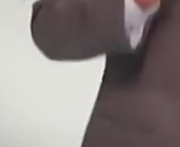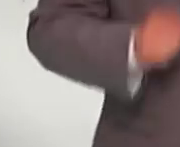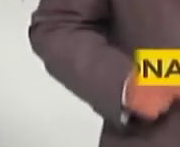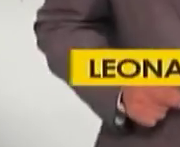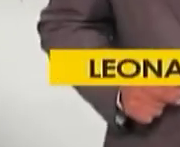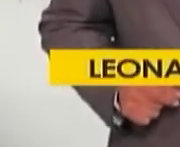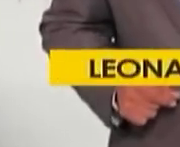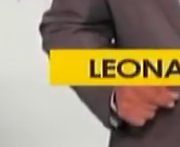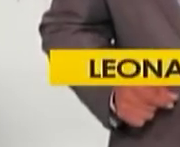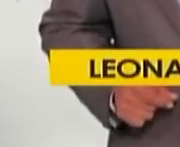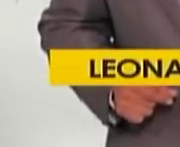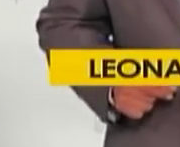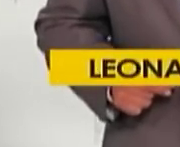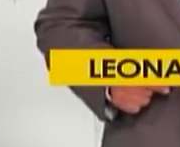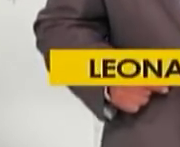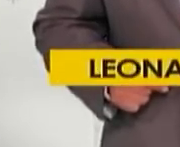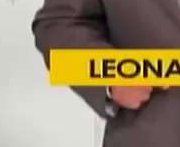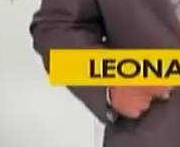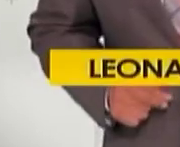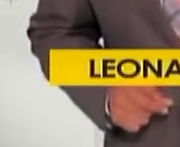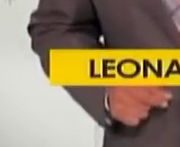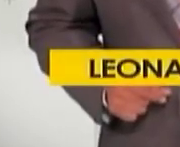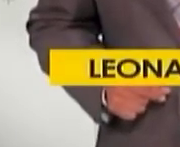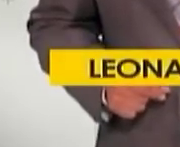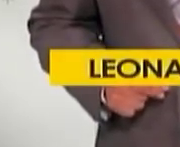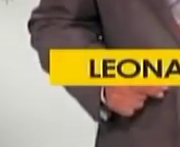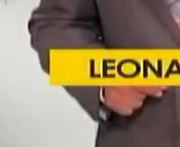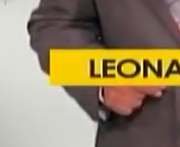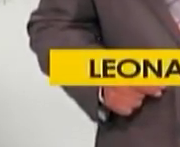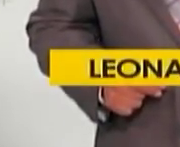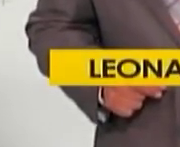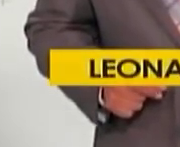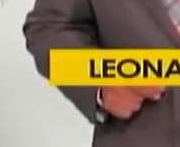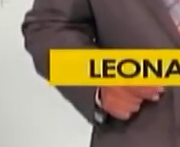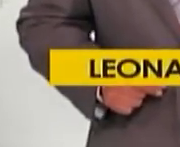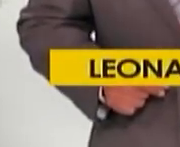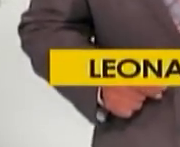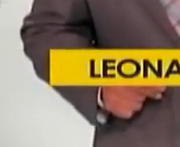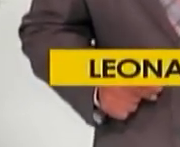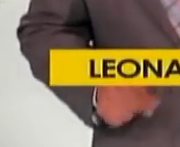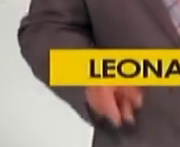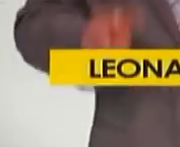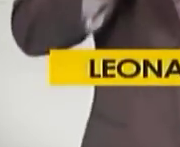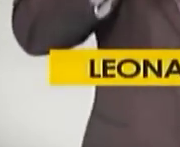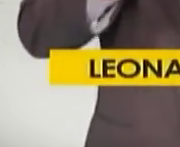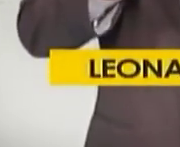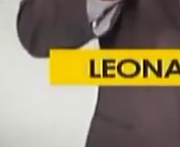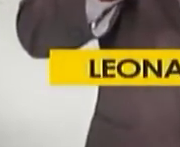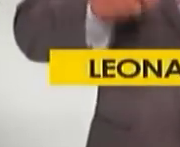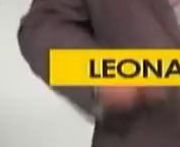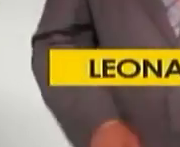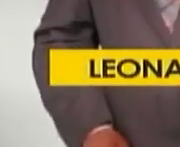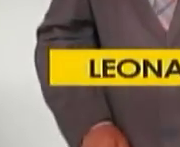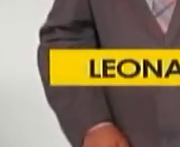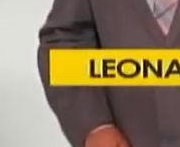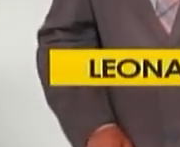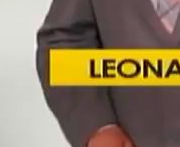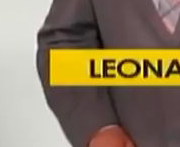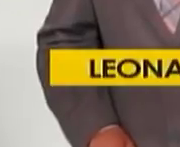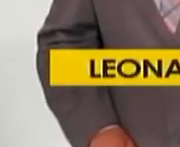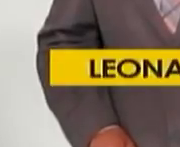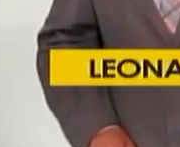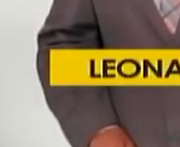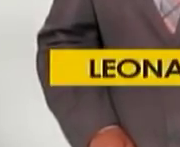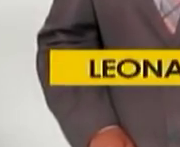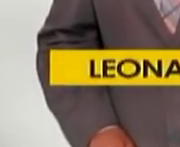El domingo 4 de febrero estaremos desde los más importantes puntos del país. Aquí, 7 preguntas, un